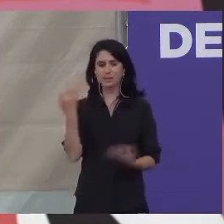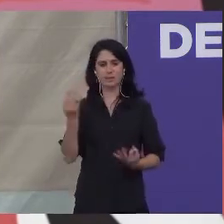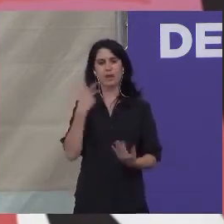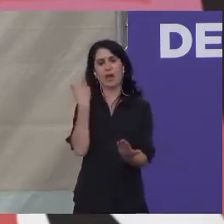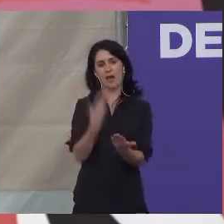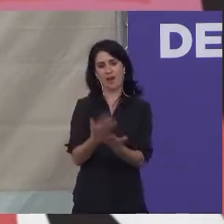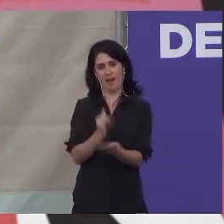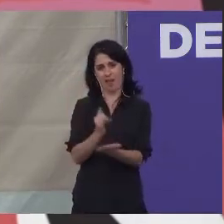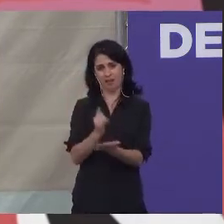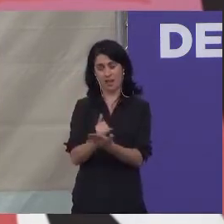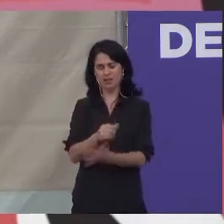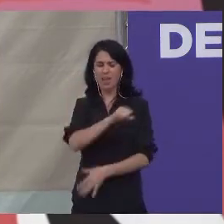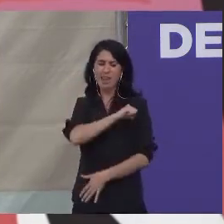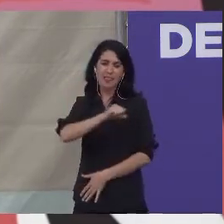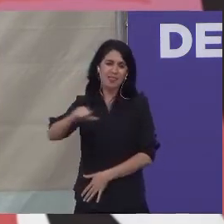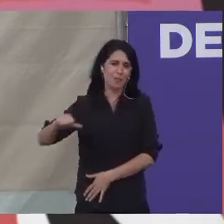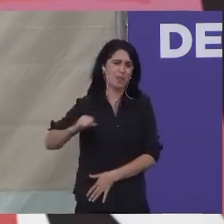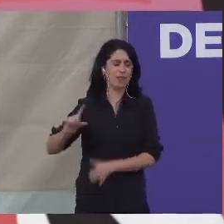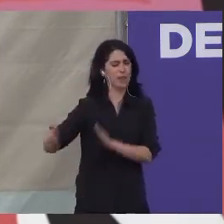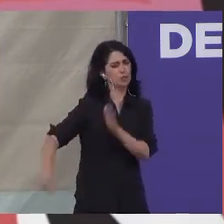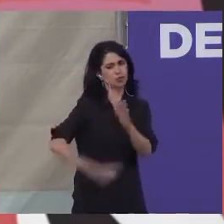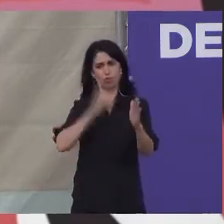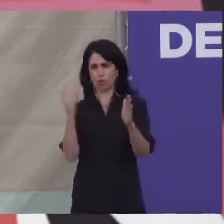independencia total.